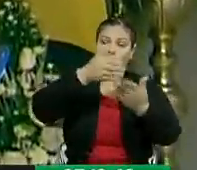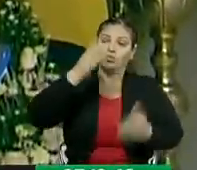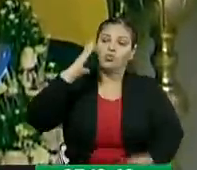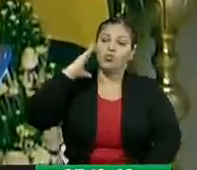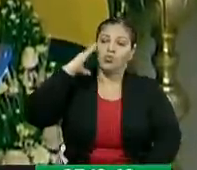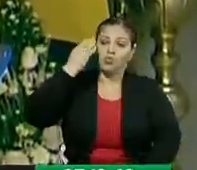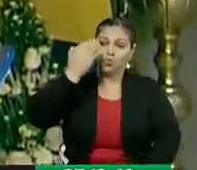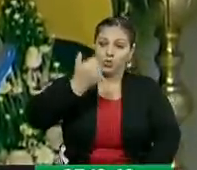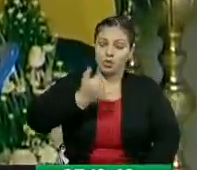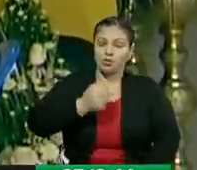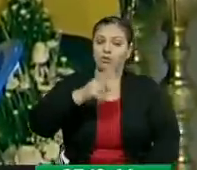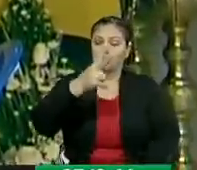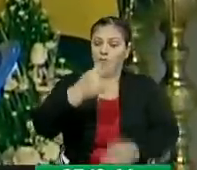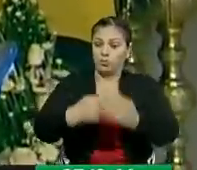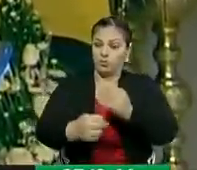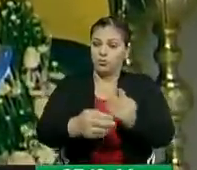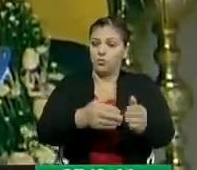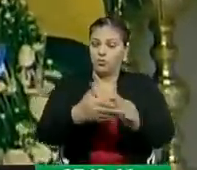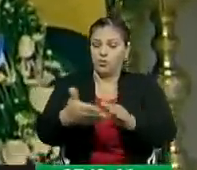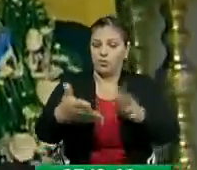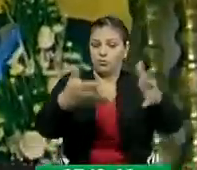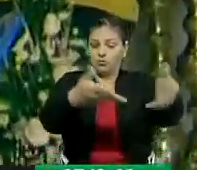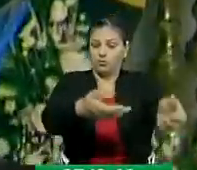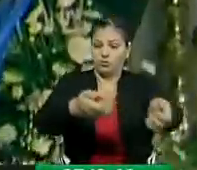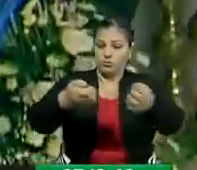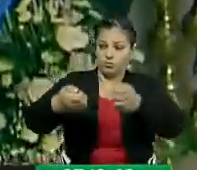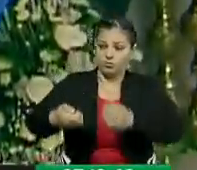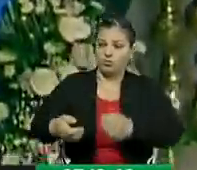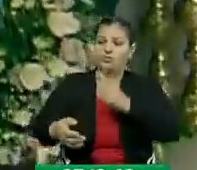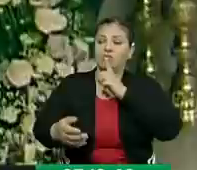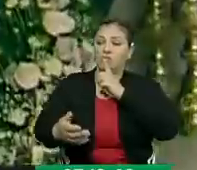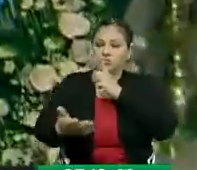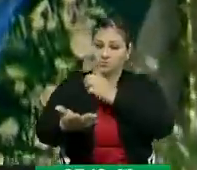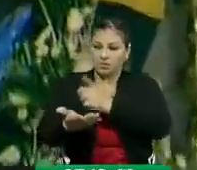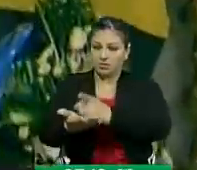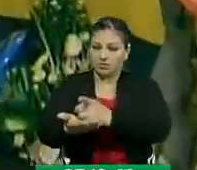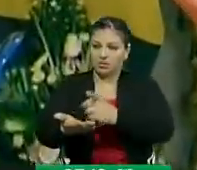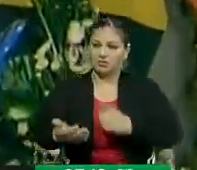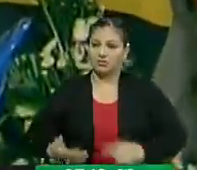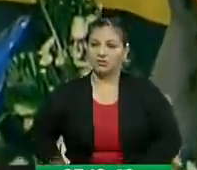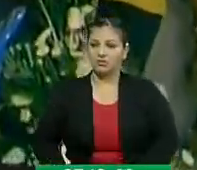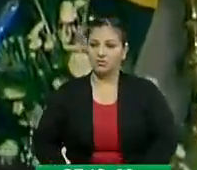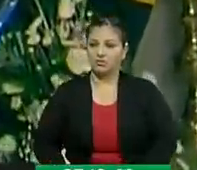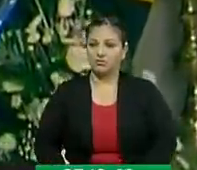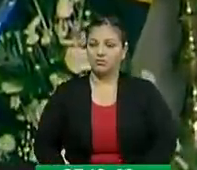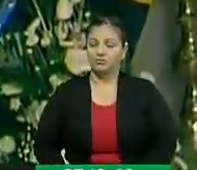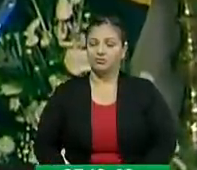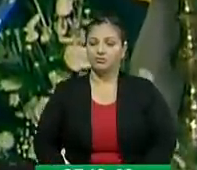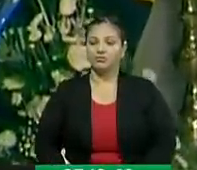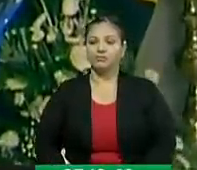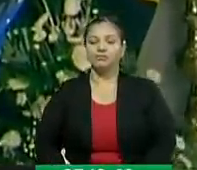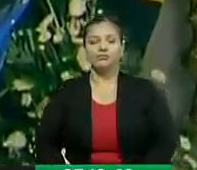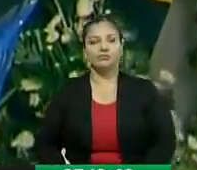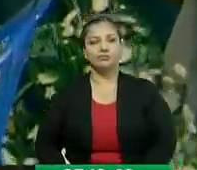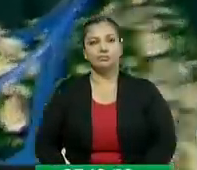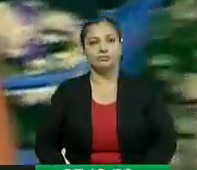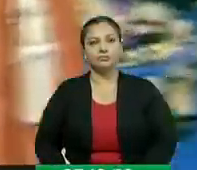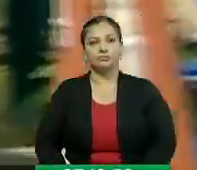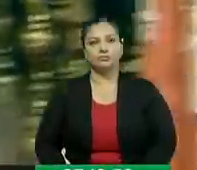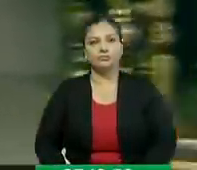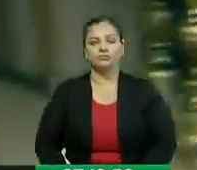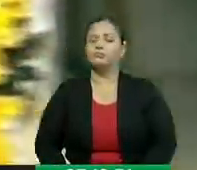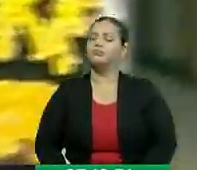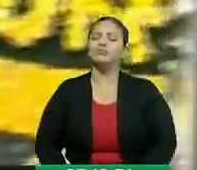tomar esa difícil tarea de tener que identificar el cadáver de su hijo.